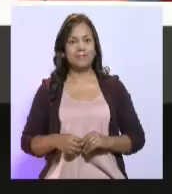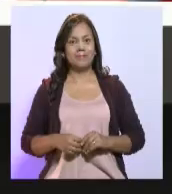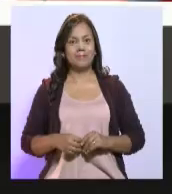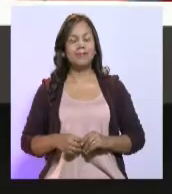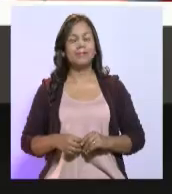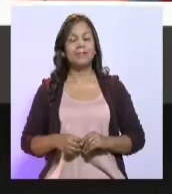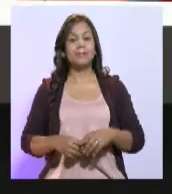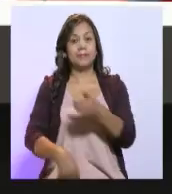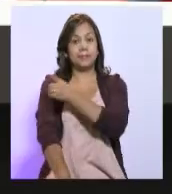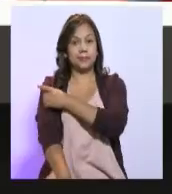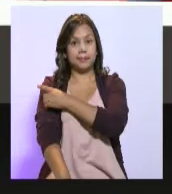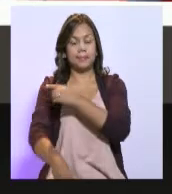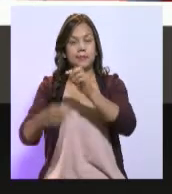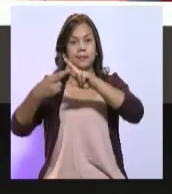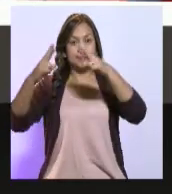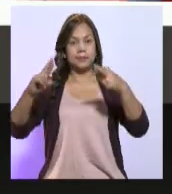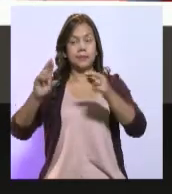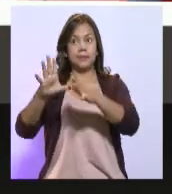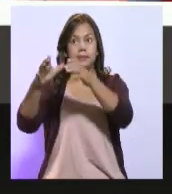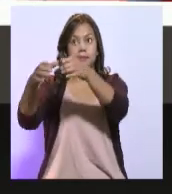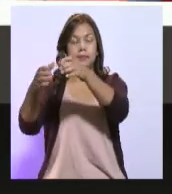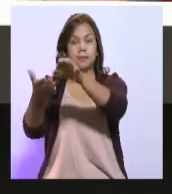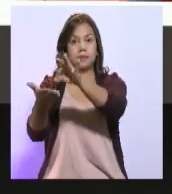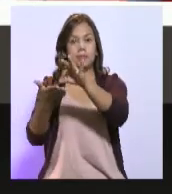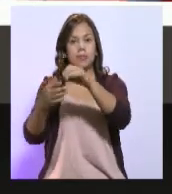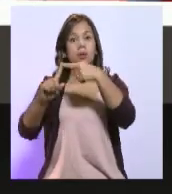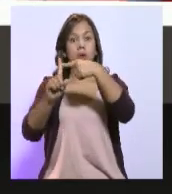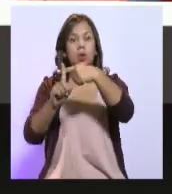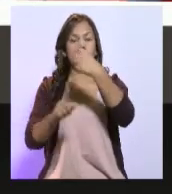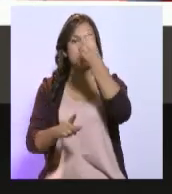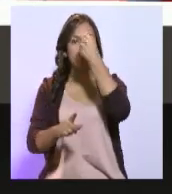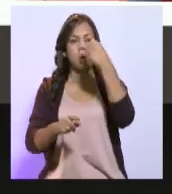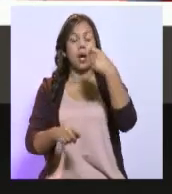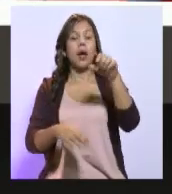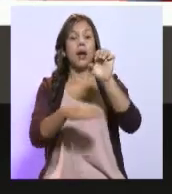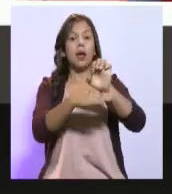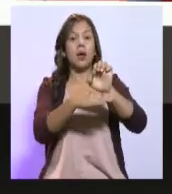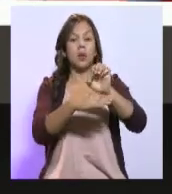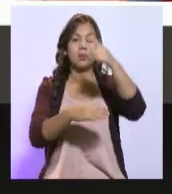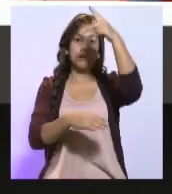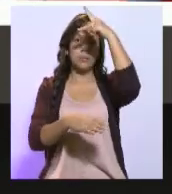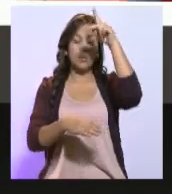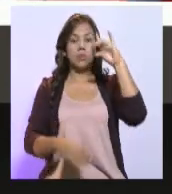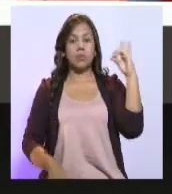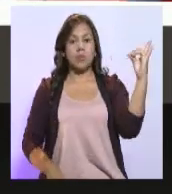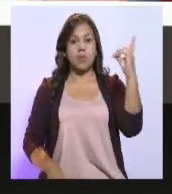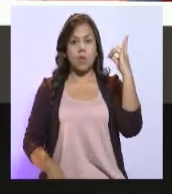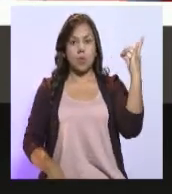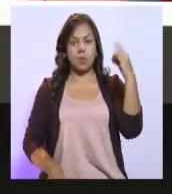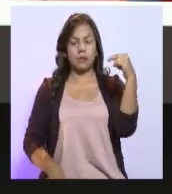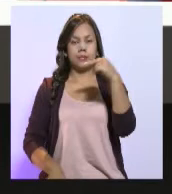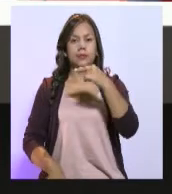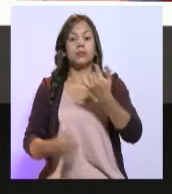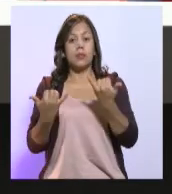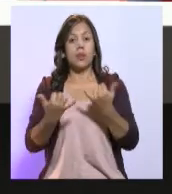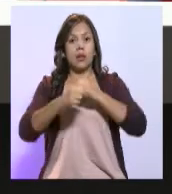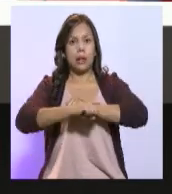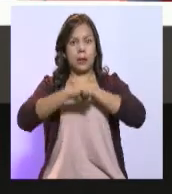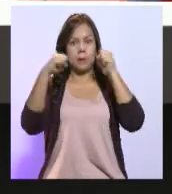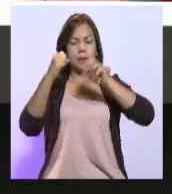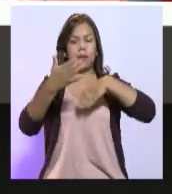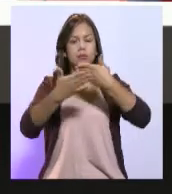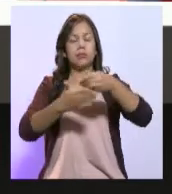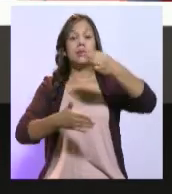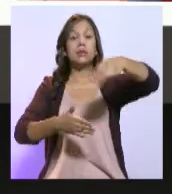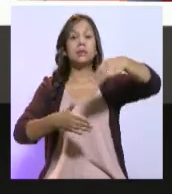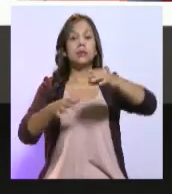El delegado regional del Comité Internacional de la Cruz Roja para Ecuador, Perú y Bolivia, Juan Hernández, fue recibido la mañana de este miércoles en la